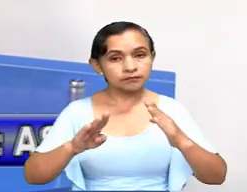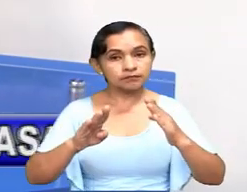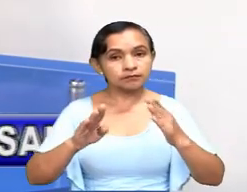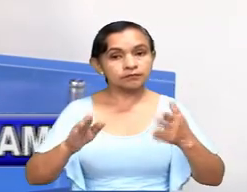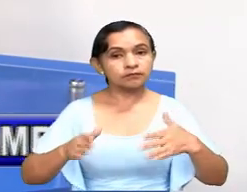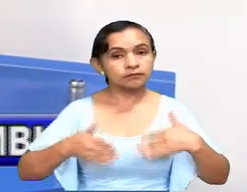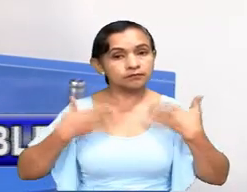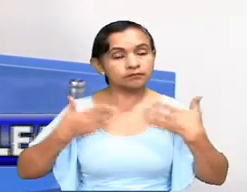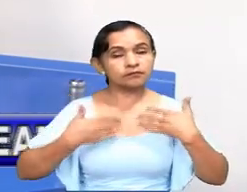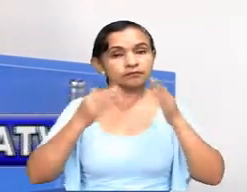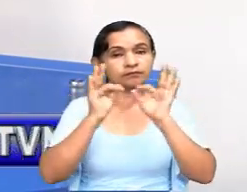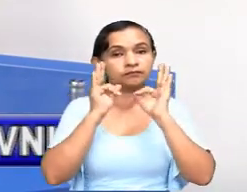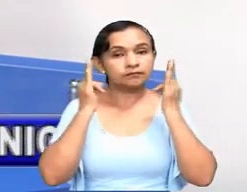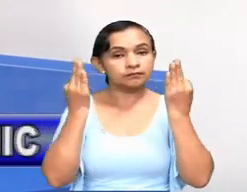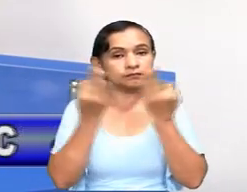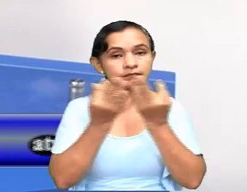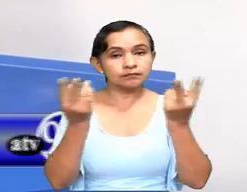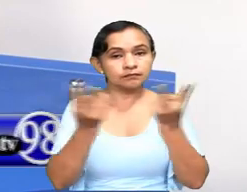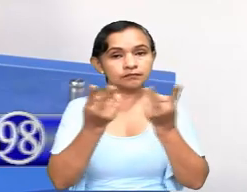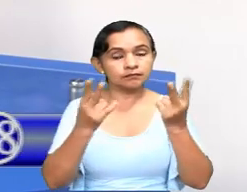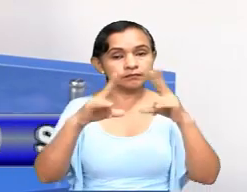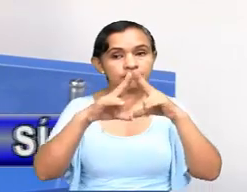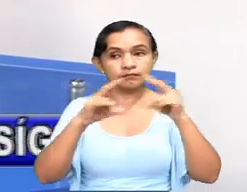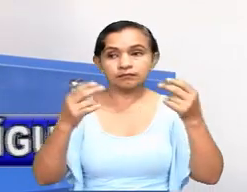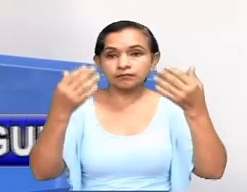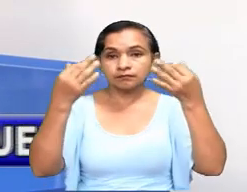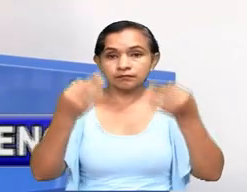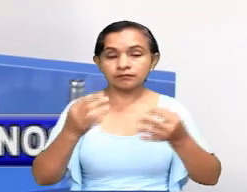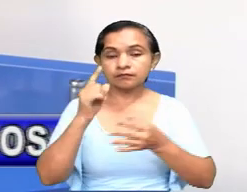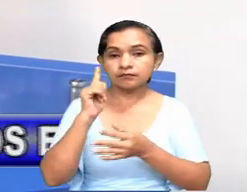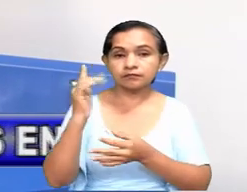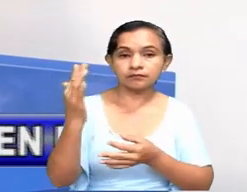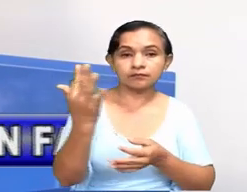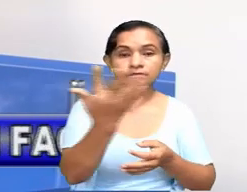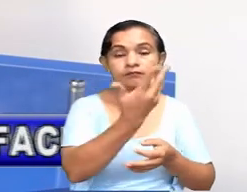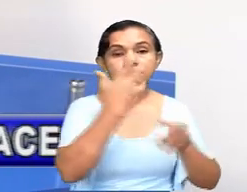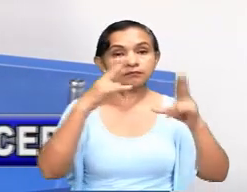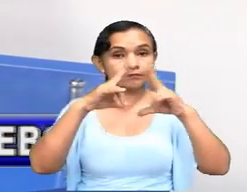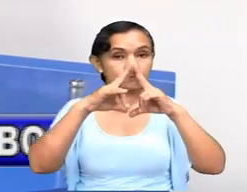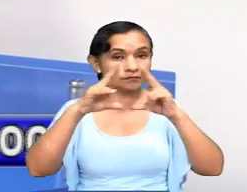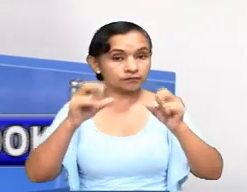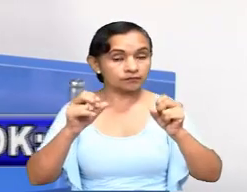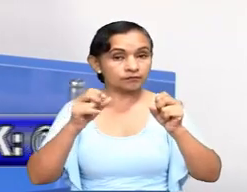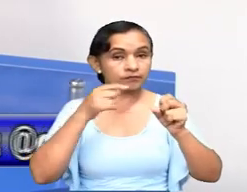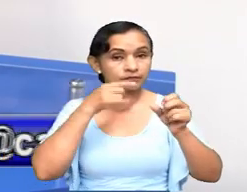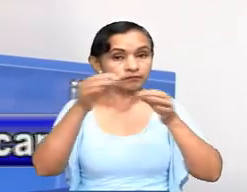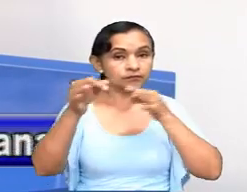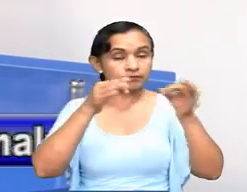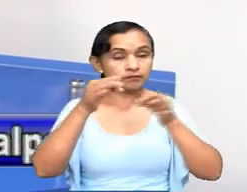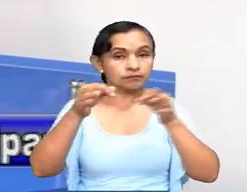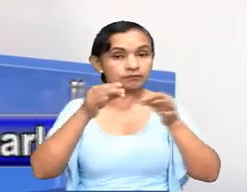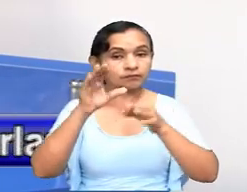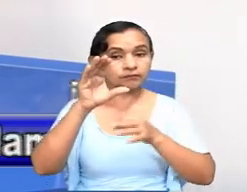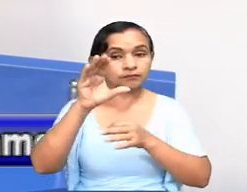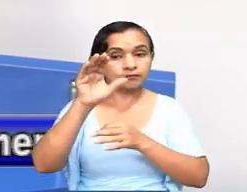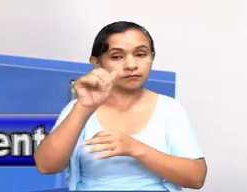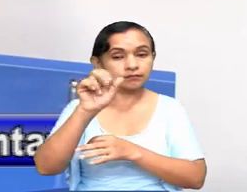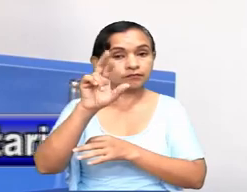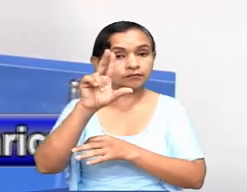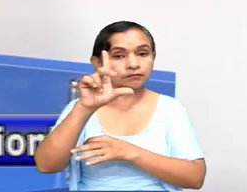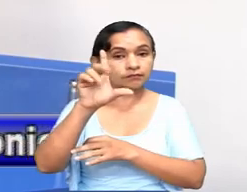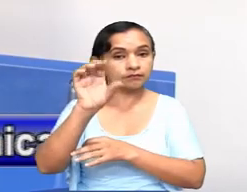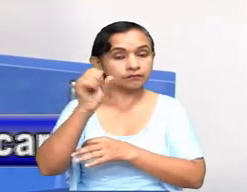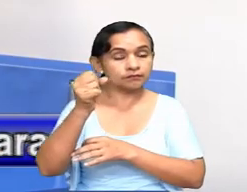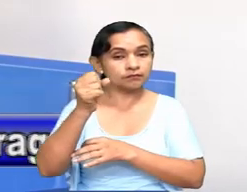de las familias nicaragüenses, así como la estabilidad para todo nuestro país. Así lo afirmó el diputado Carlos Emilio López. Al